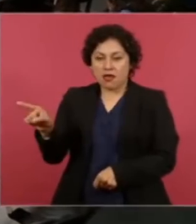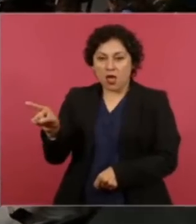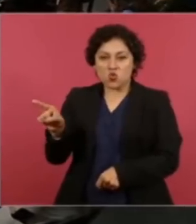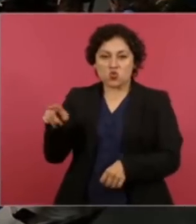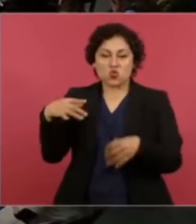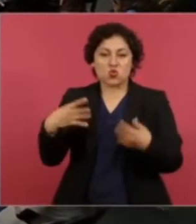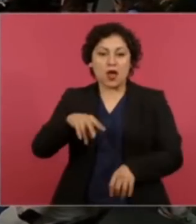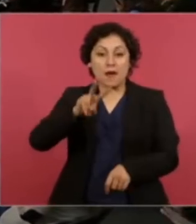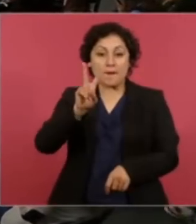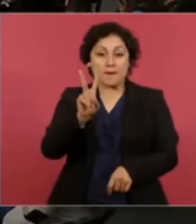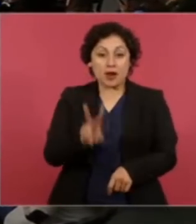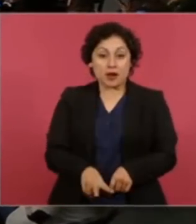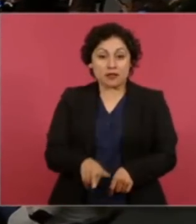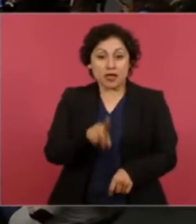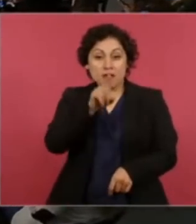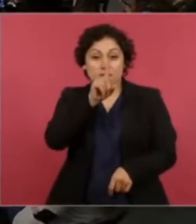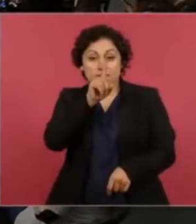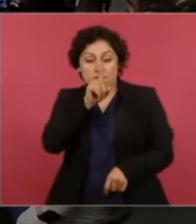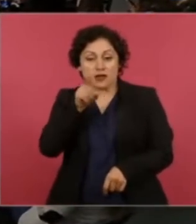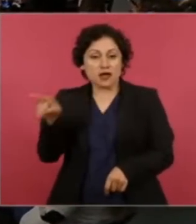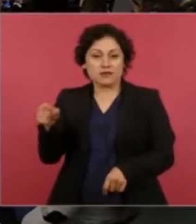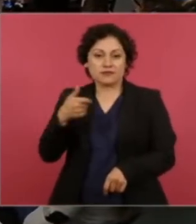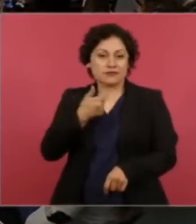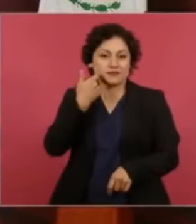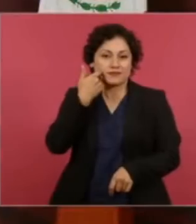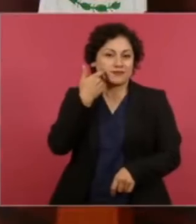No les gusta la transparencia.